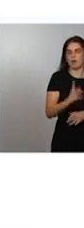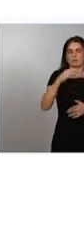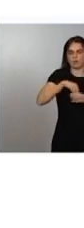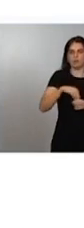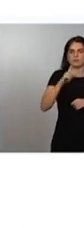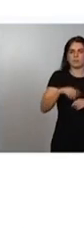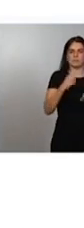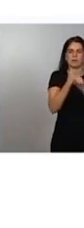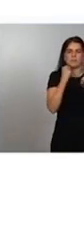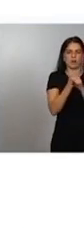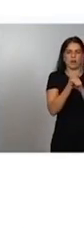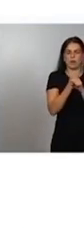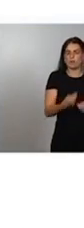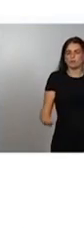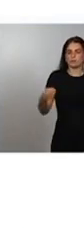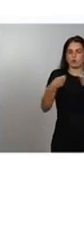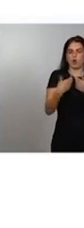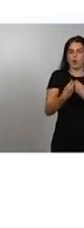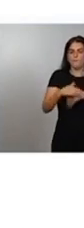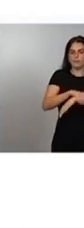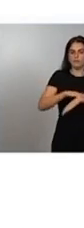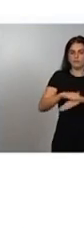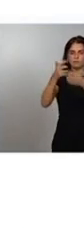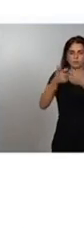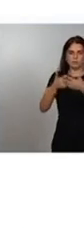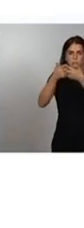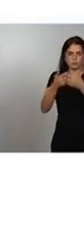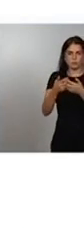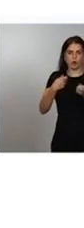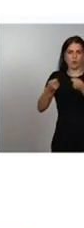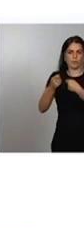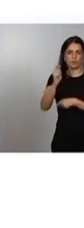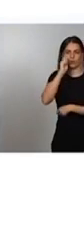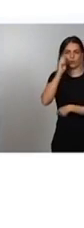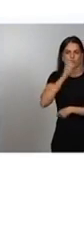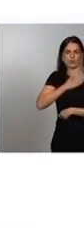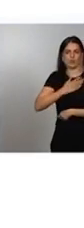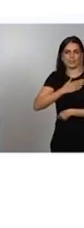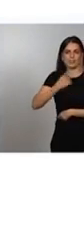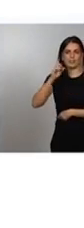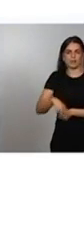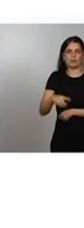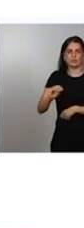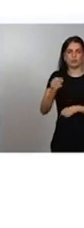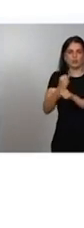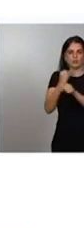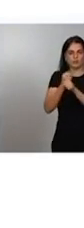a una situación económica calamitosa. Y yo creo que no entienden las reglas del juego. Mire, el caso de